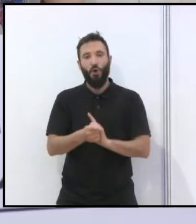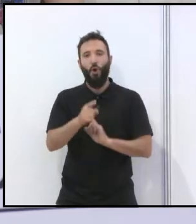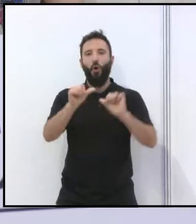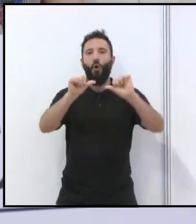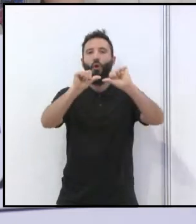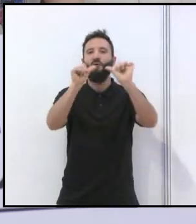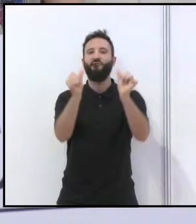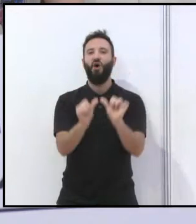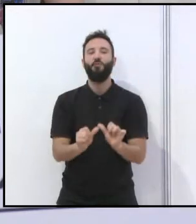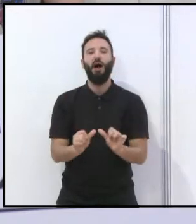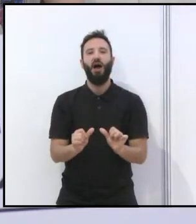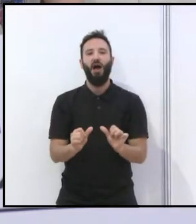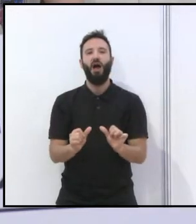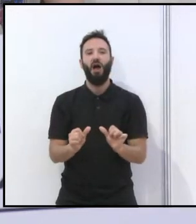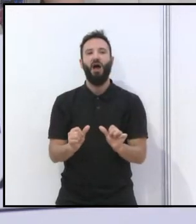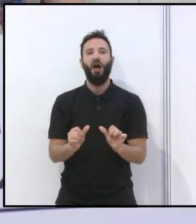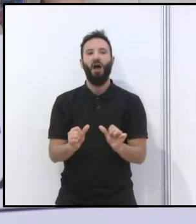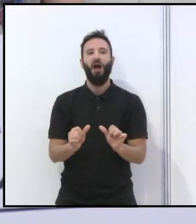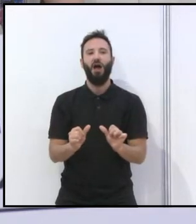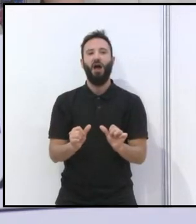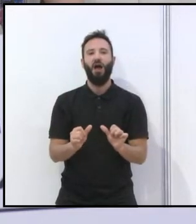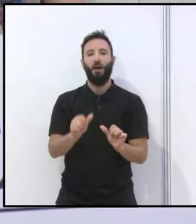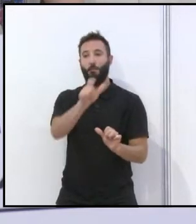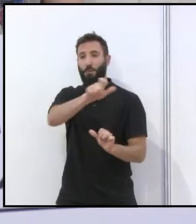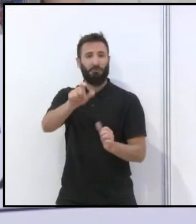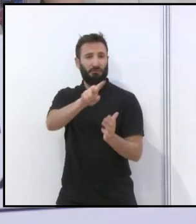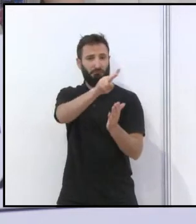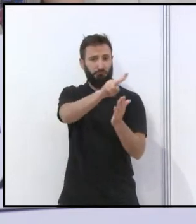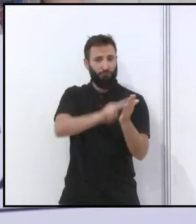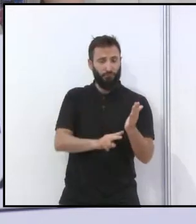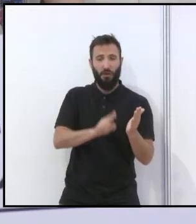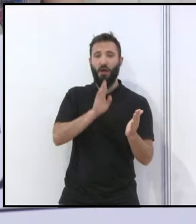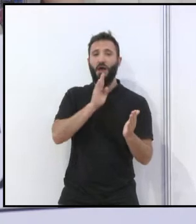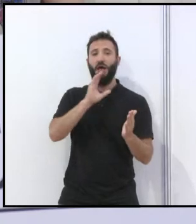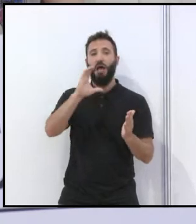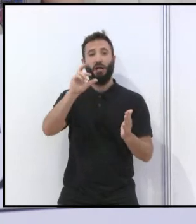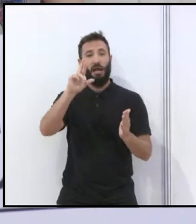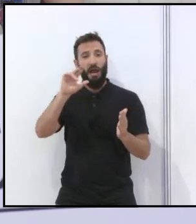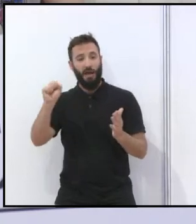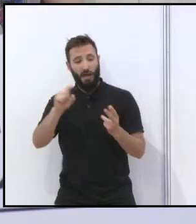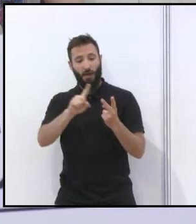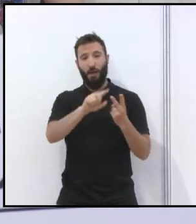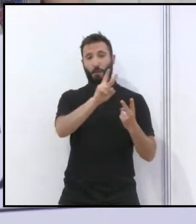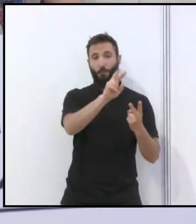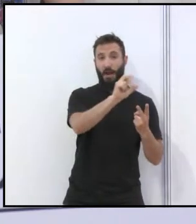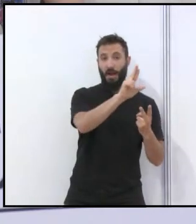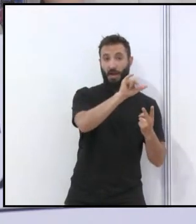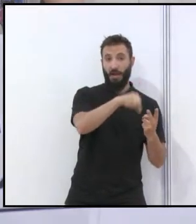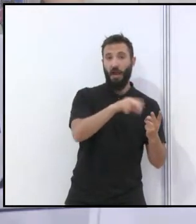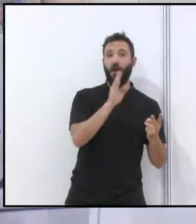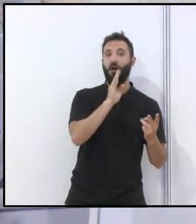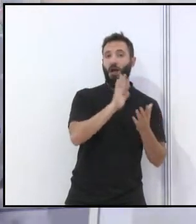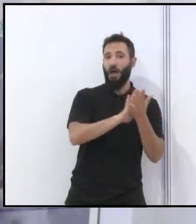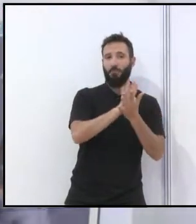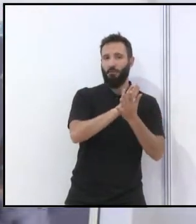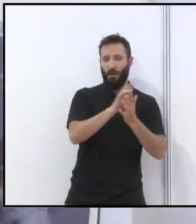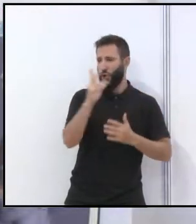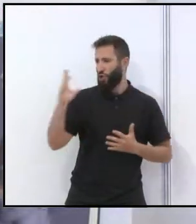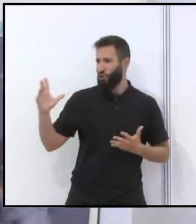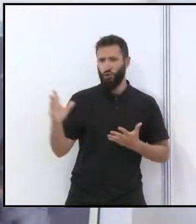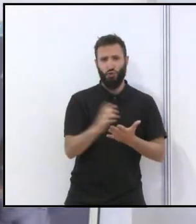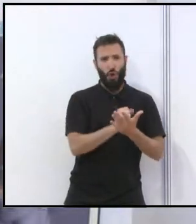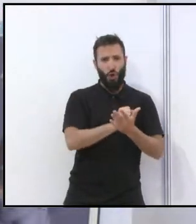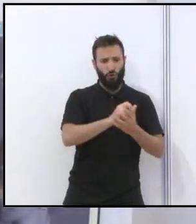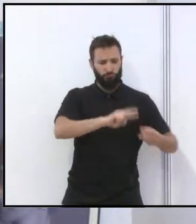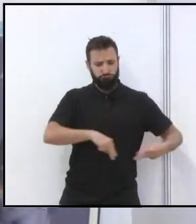forma de leer. Como decía Clara y decían Valeria, evidentemente todos somos traductores. El acto de